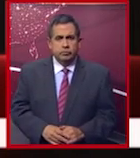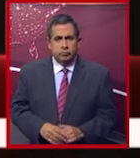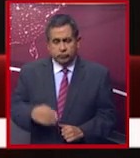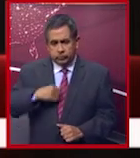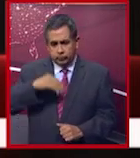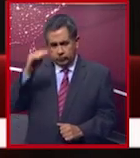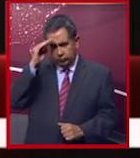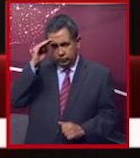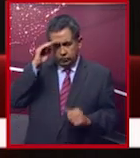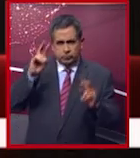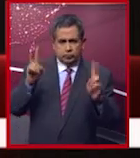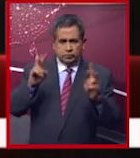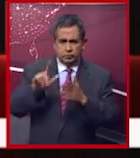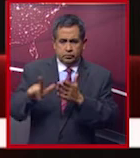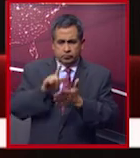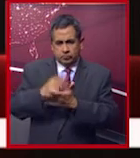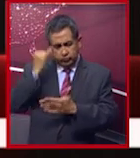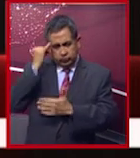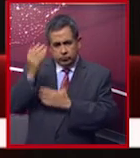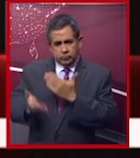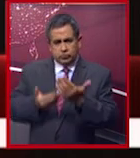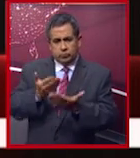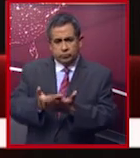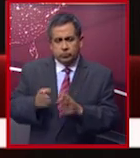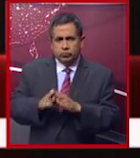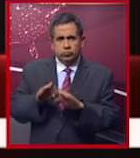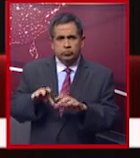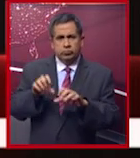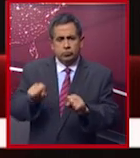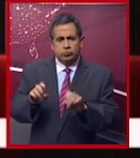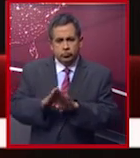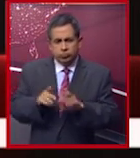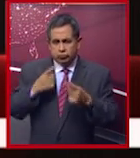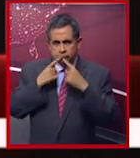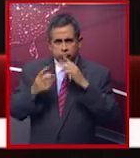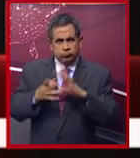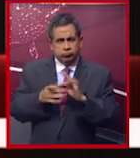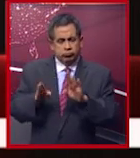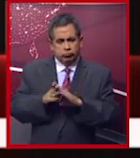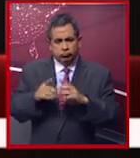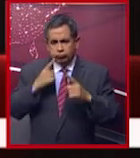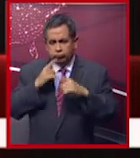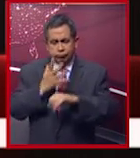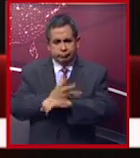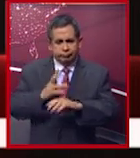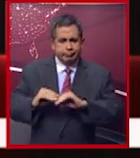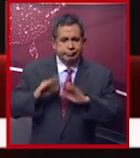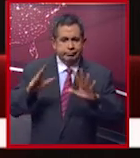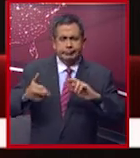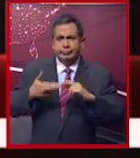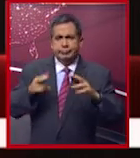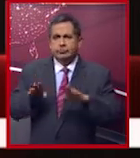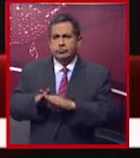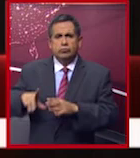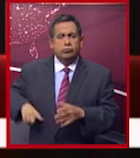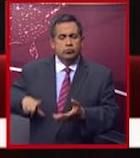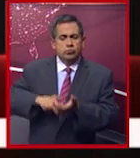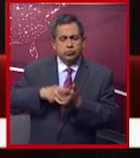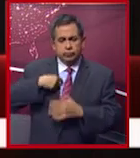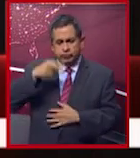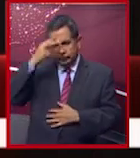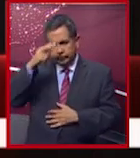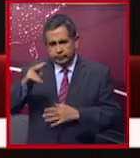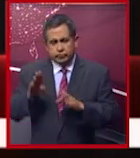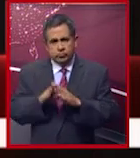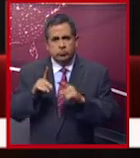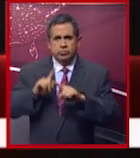Consideramos que los términos de la ley propuesta representan avances de vanguardia para abrir y transparentar la relación del Estado mexicano